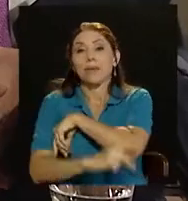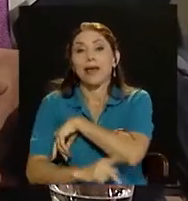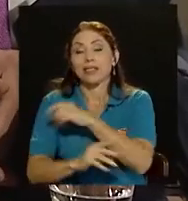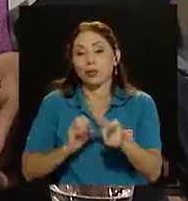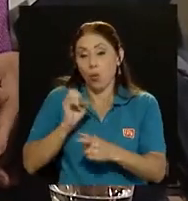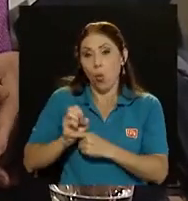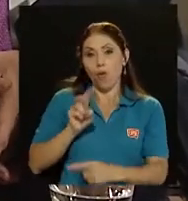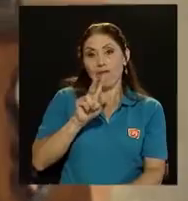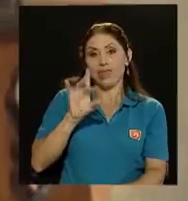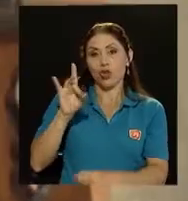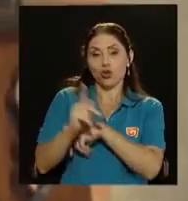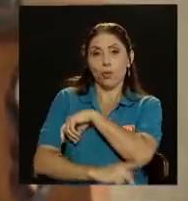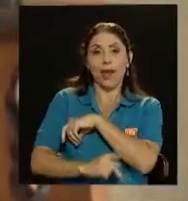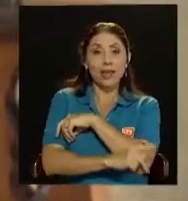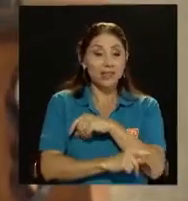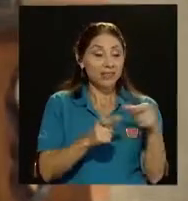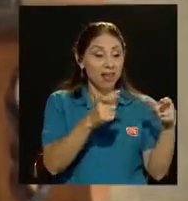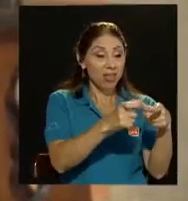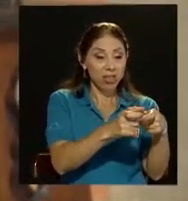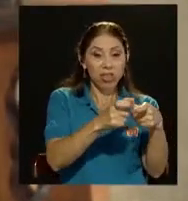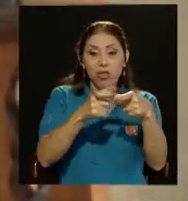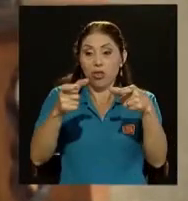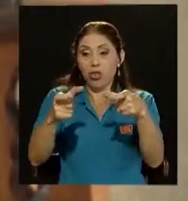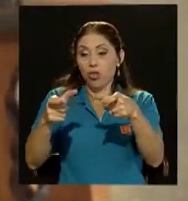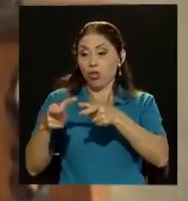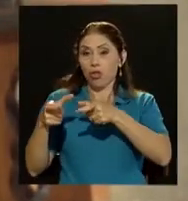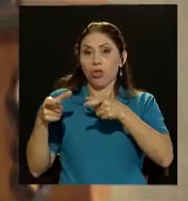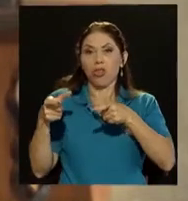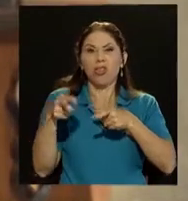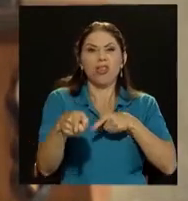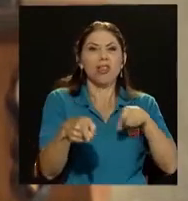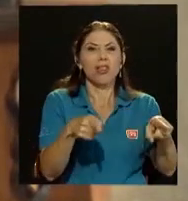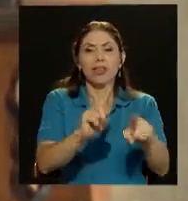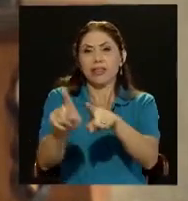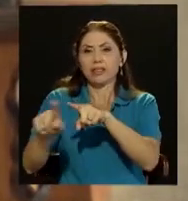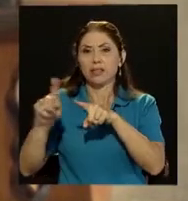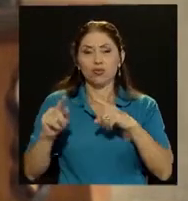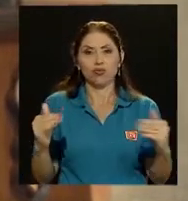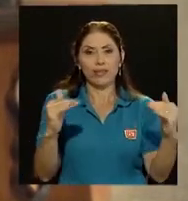28, que hay distintos niveles de manejar eso y que ampliarlo